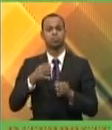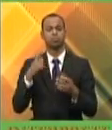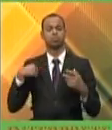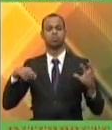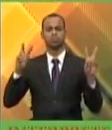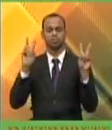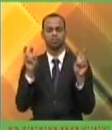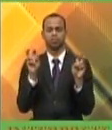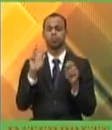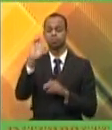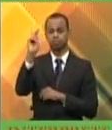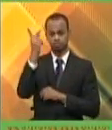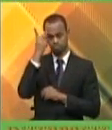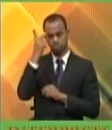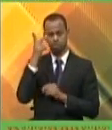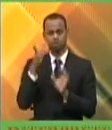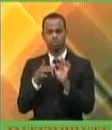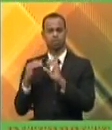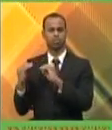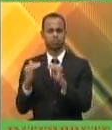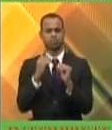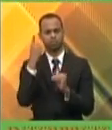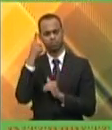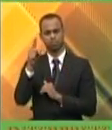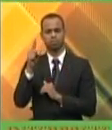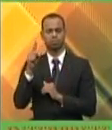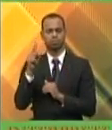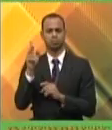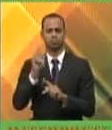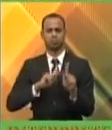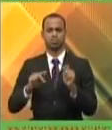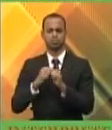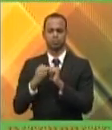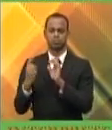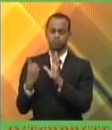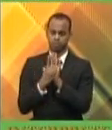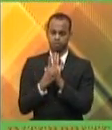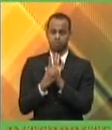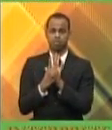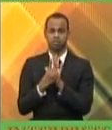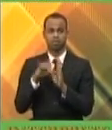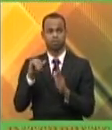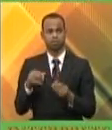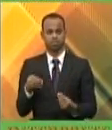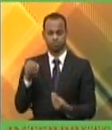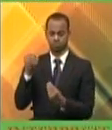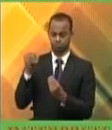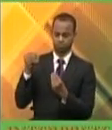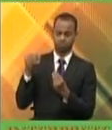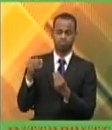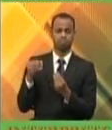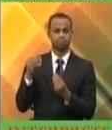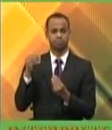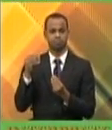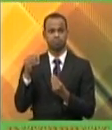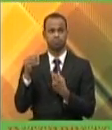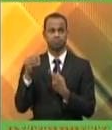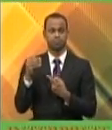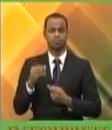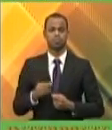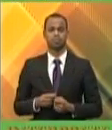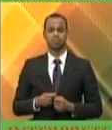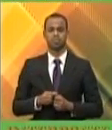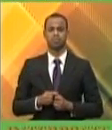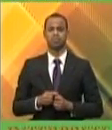denominado política de igualdad para personas con discapacidad que es está en el mito